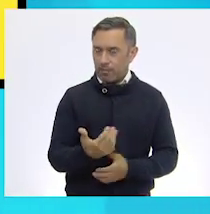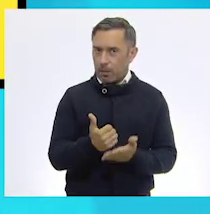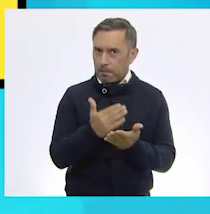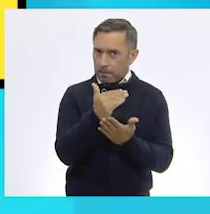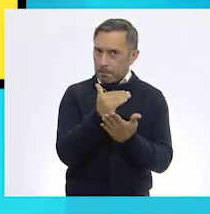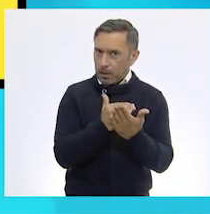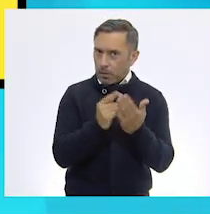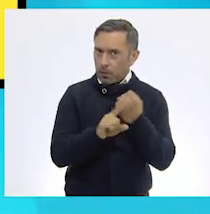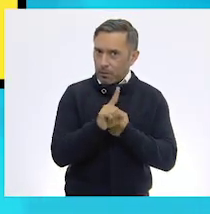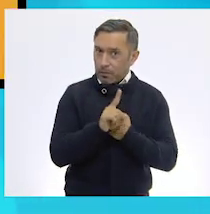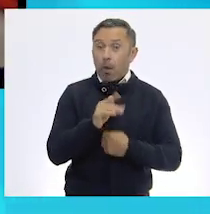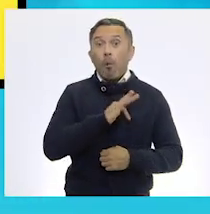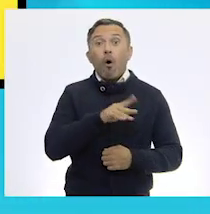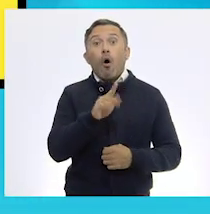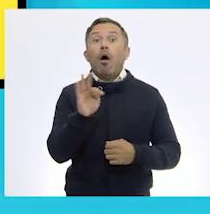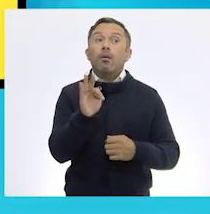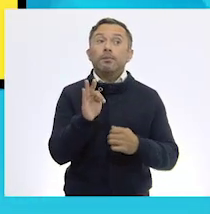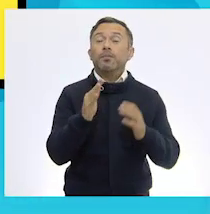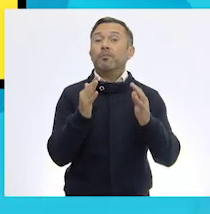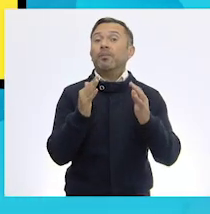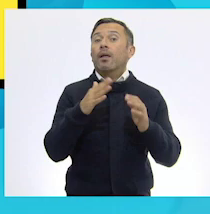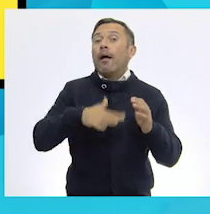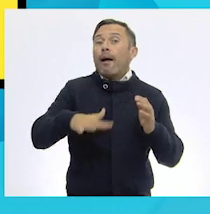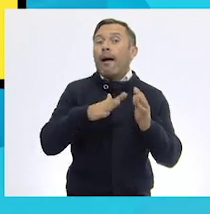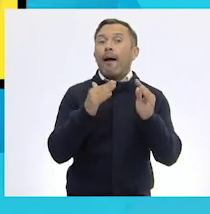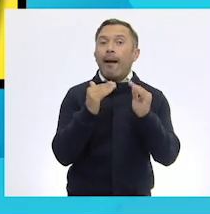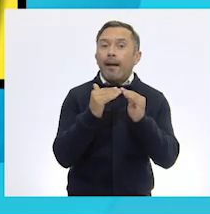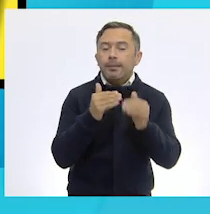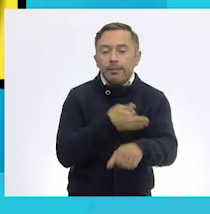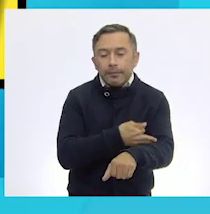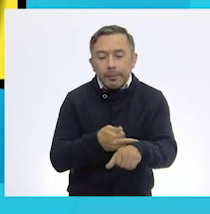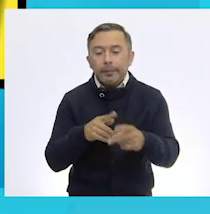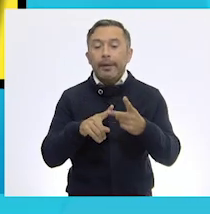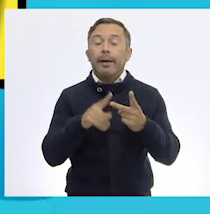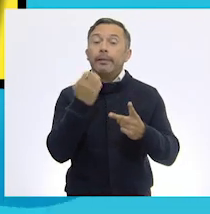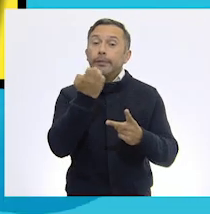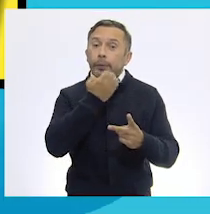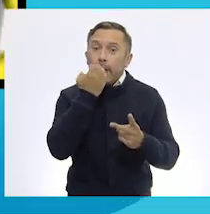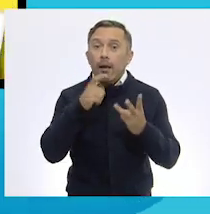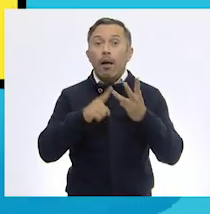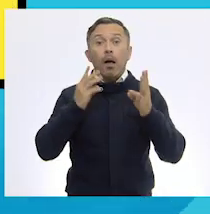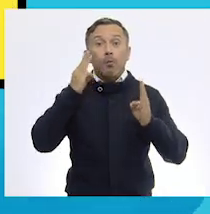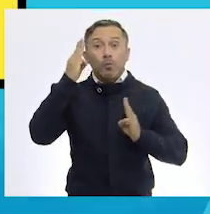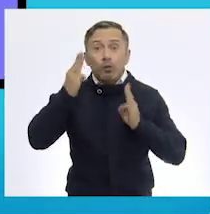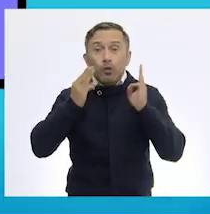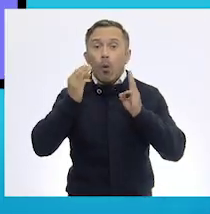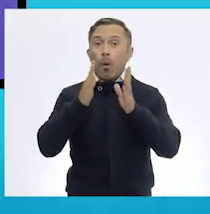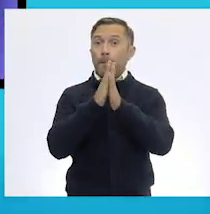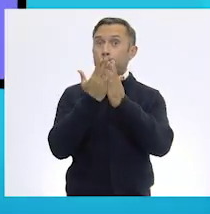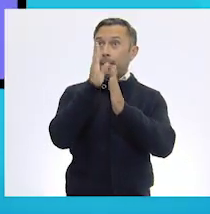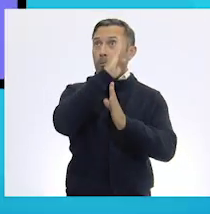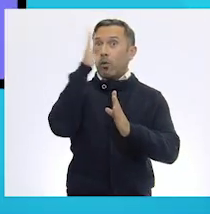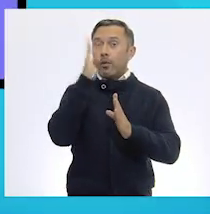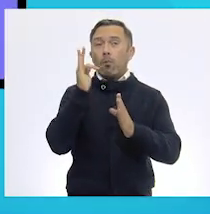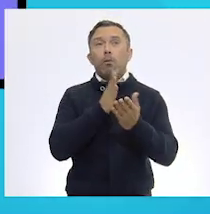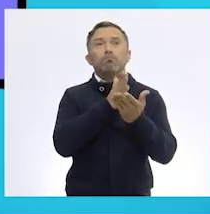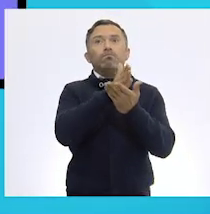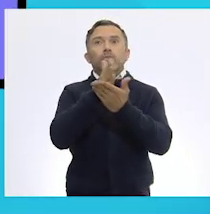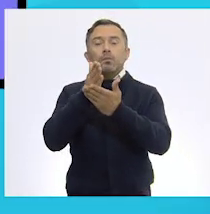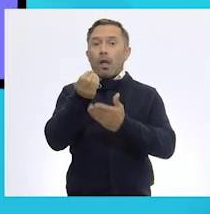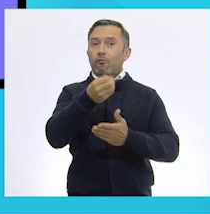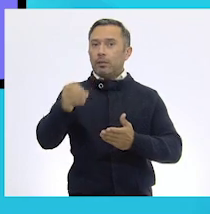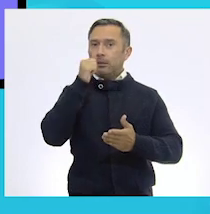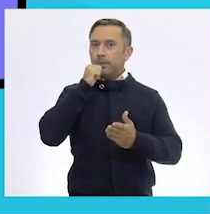diferentes lugares donde convivimos, como en la casa, la escuela, el museo o la biblioteca. Las reglas